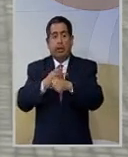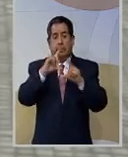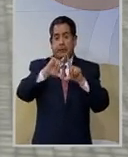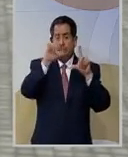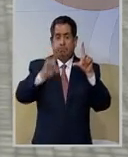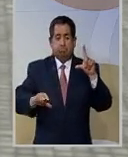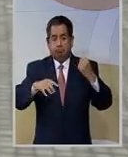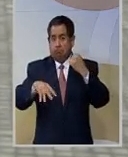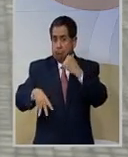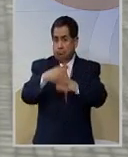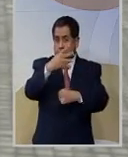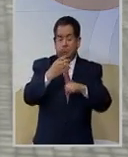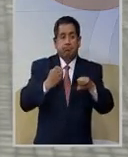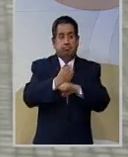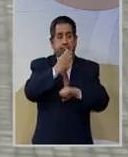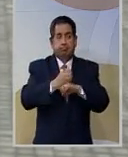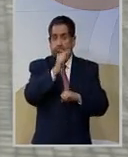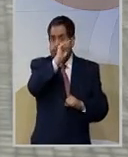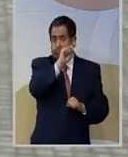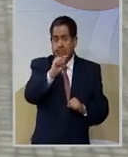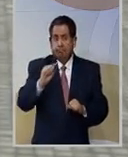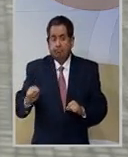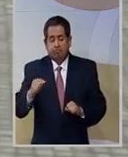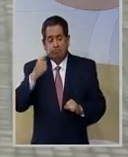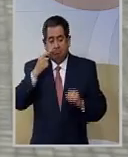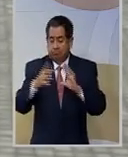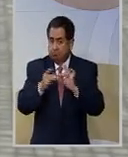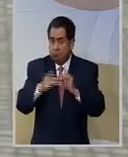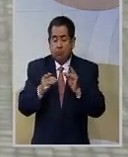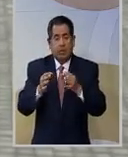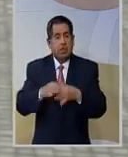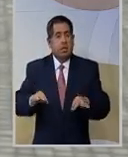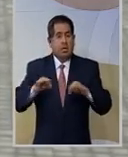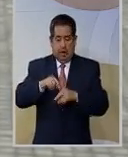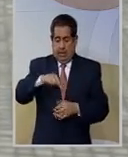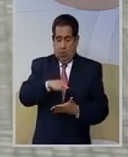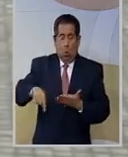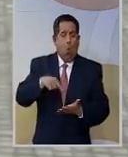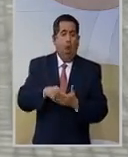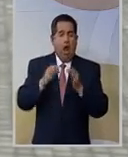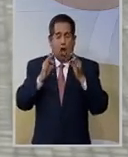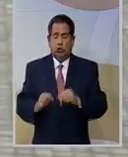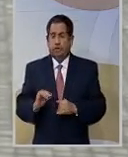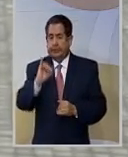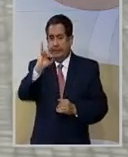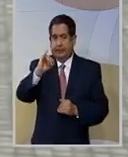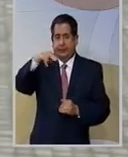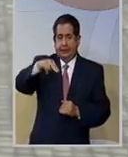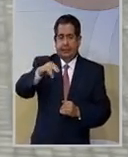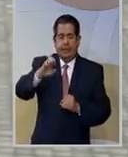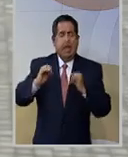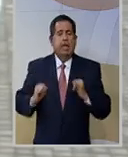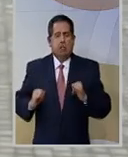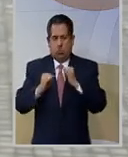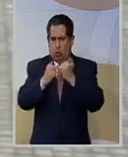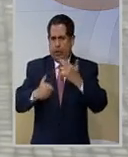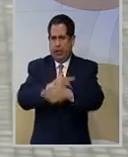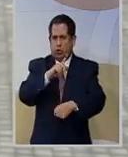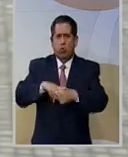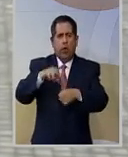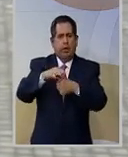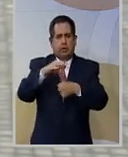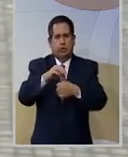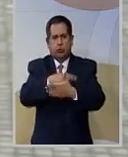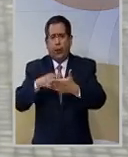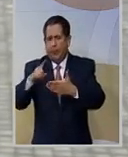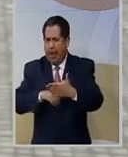14 entidades federativas del país. Aquí, desde las instalaciones del Instituto Nacional Electoral, en donde se dio